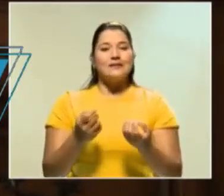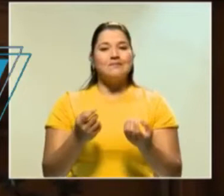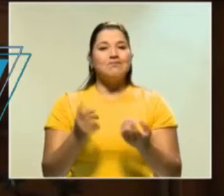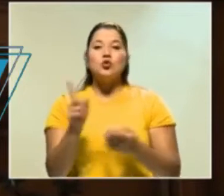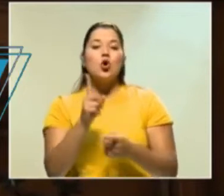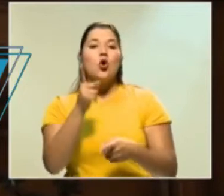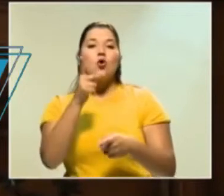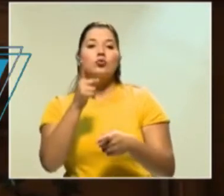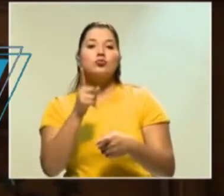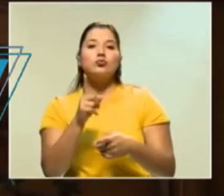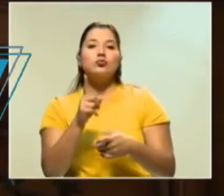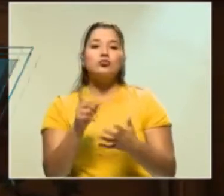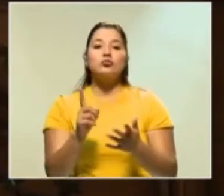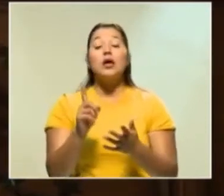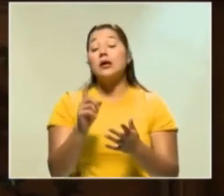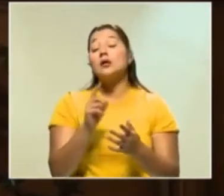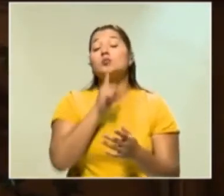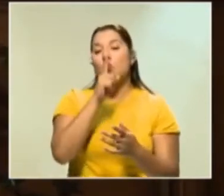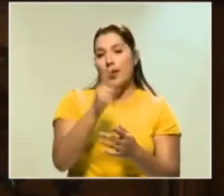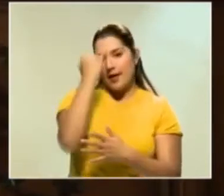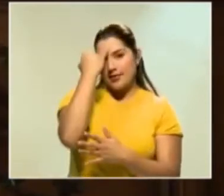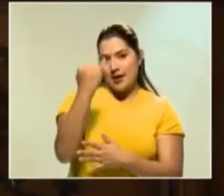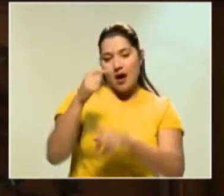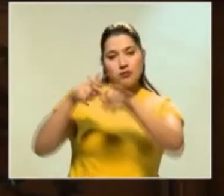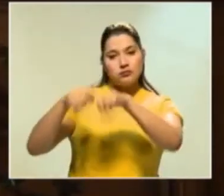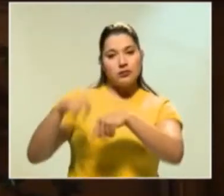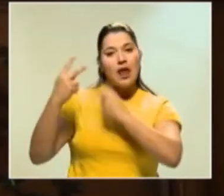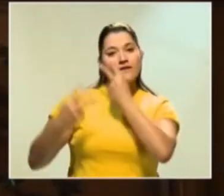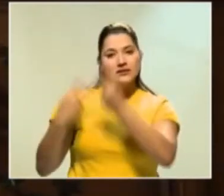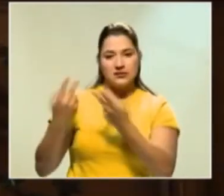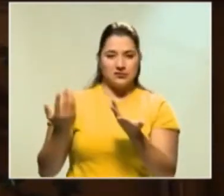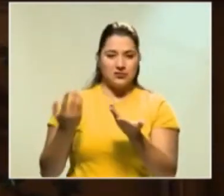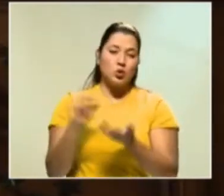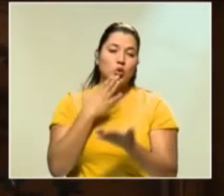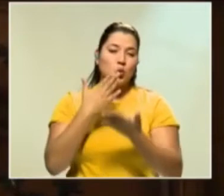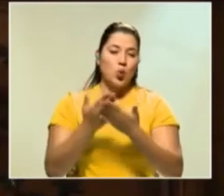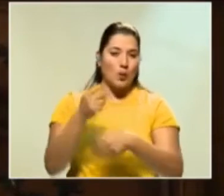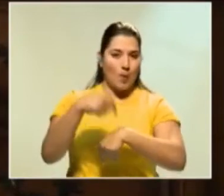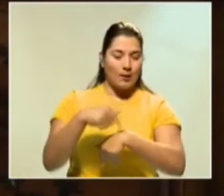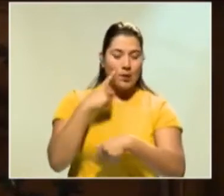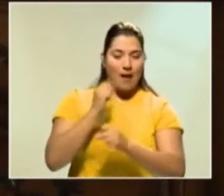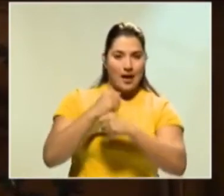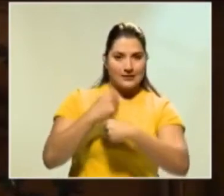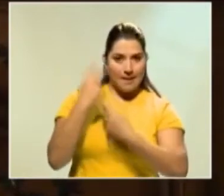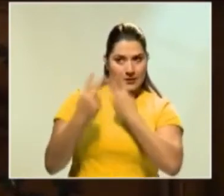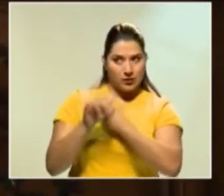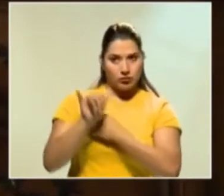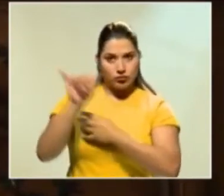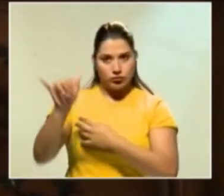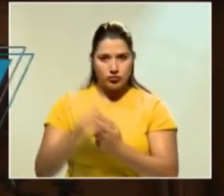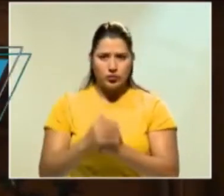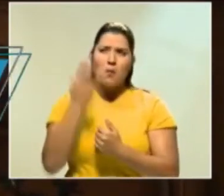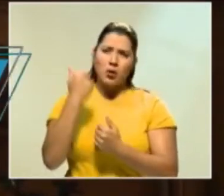condiciones propicias para hacerla. No solamente porque puede haber en algún momento conmoción física, que puede